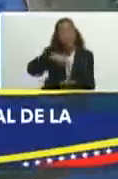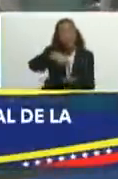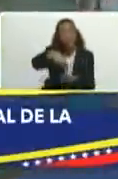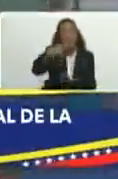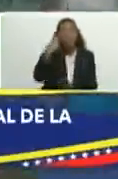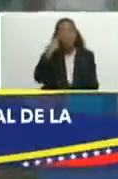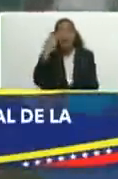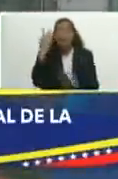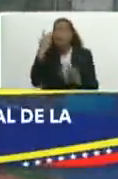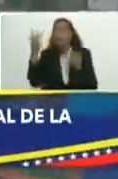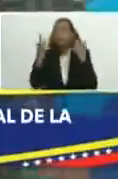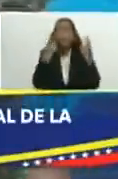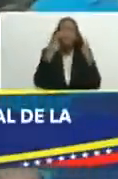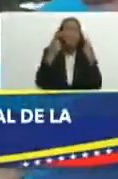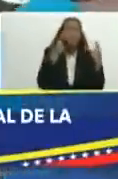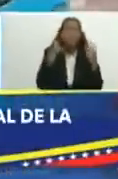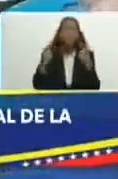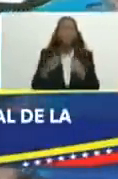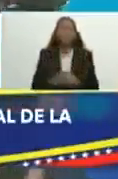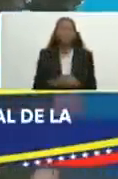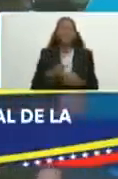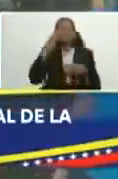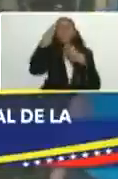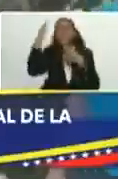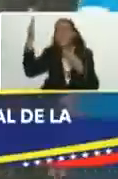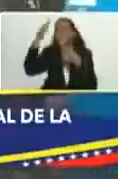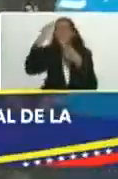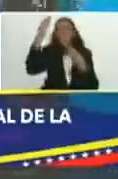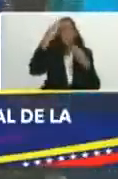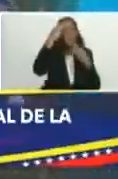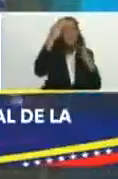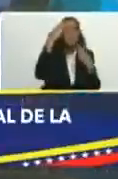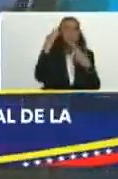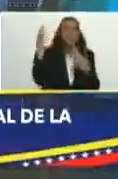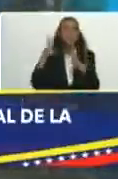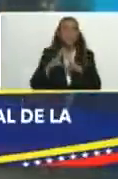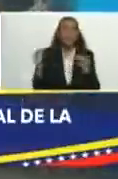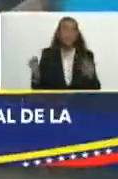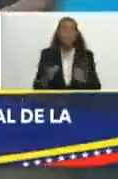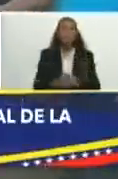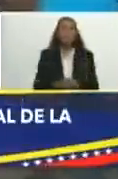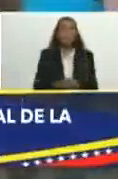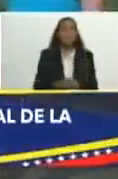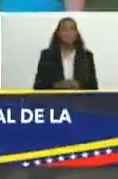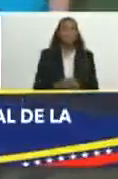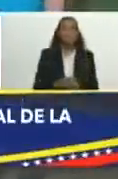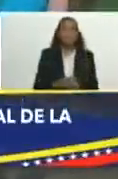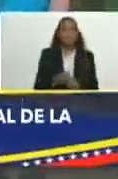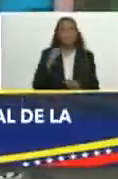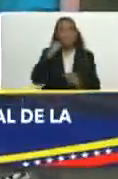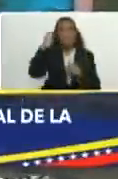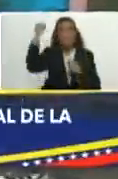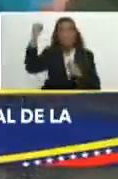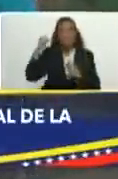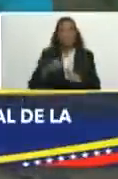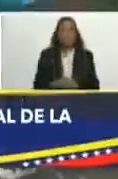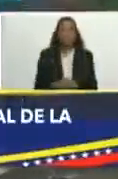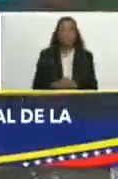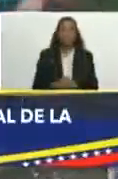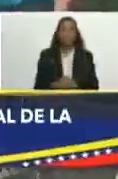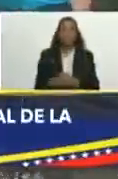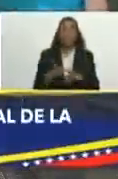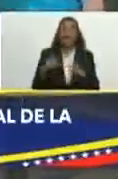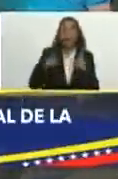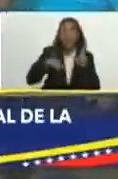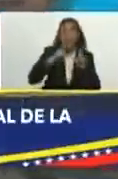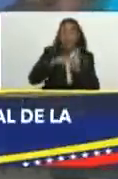Tremendo proceso industrial. Mi saludo, pues, mira, se vinieron todos para acá. Bueno, para adelante. Ahora nos tomamos una